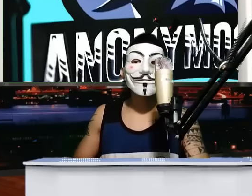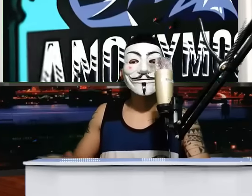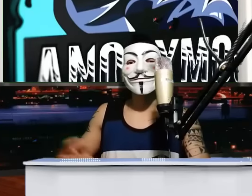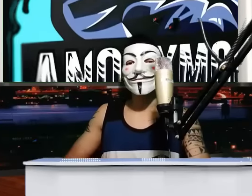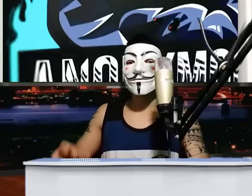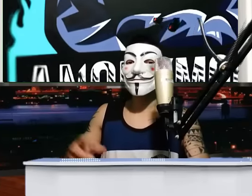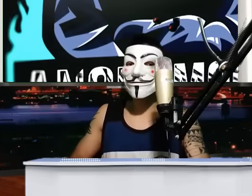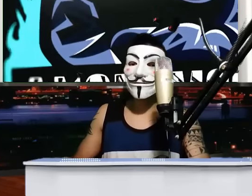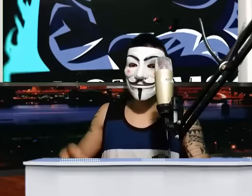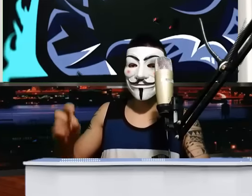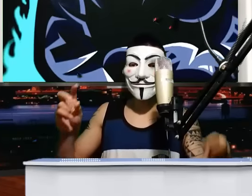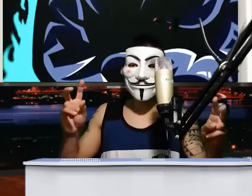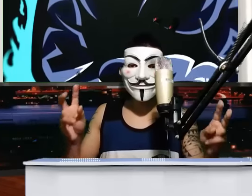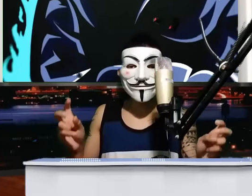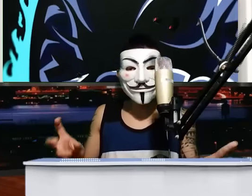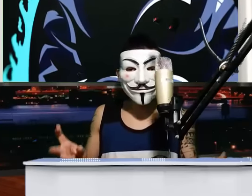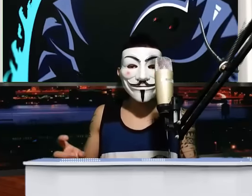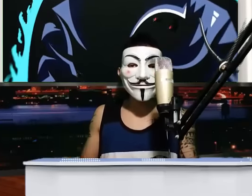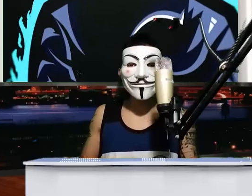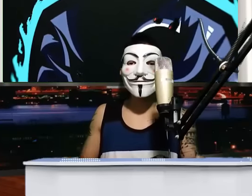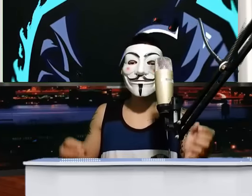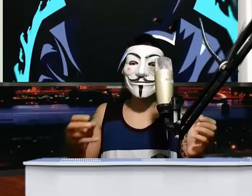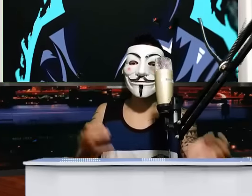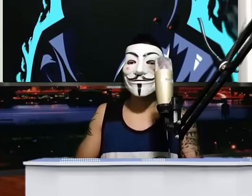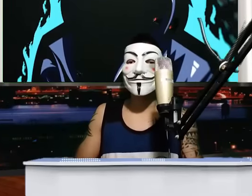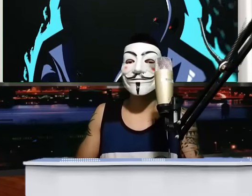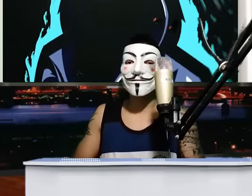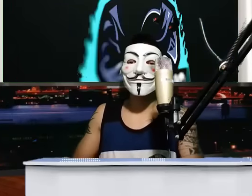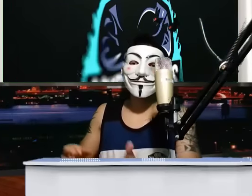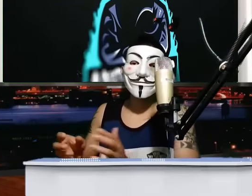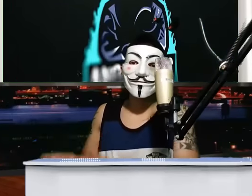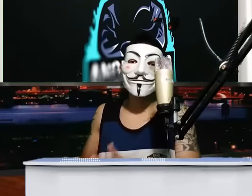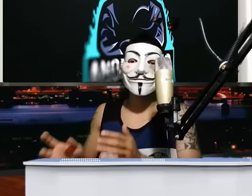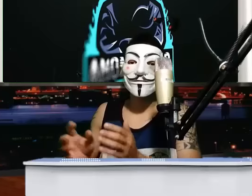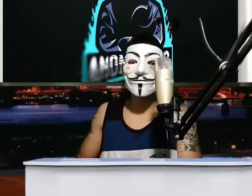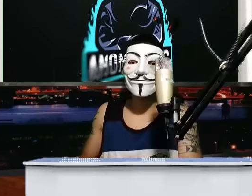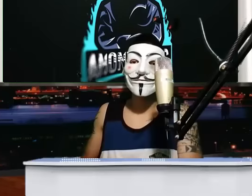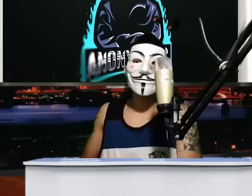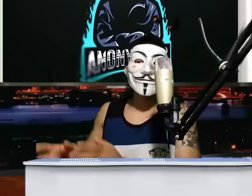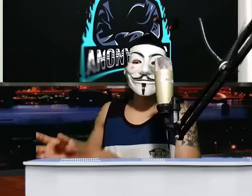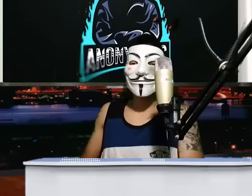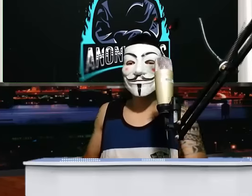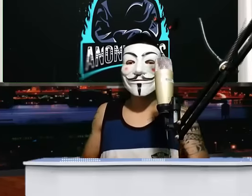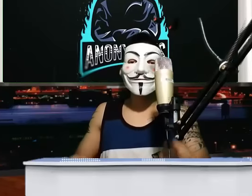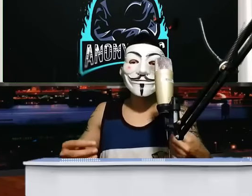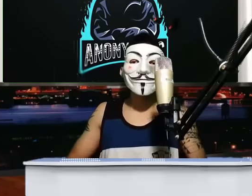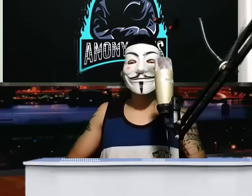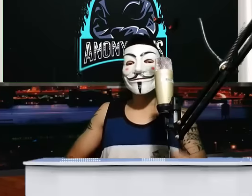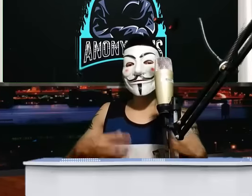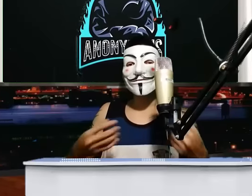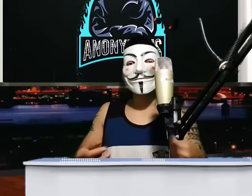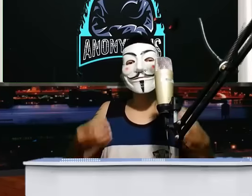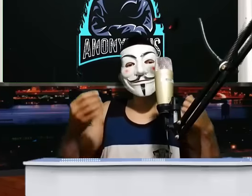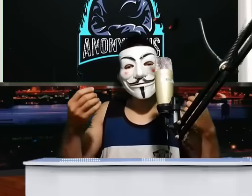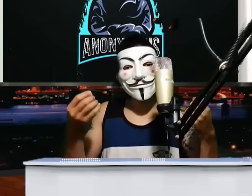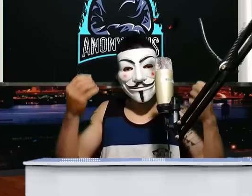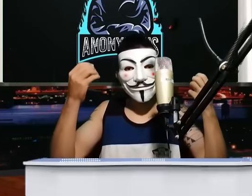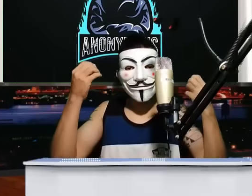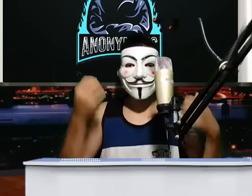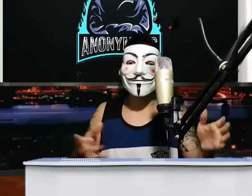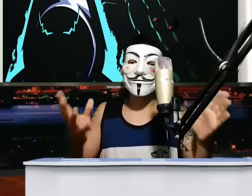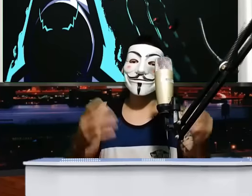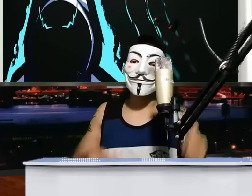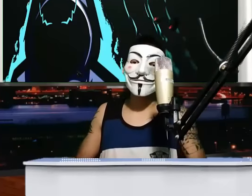las cosas, no como antes, o mejor dicho, como salió a decir el pasmado del nuegadito, que salió a decir que mejor